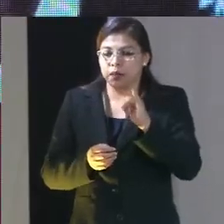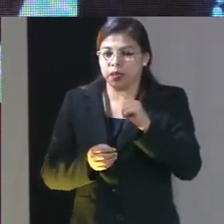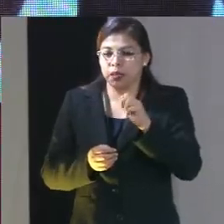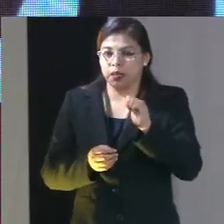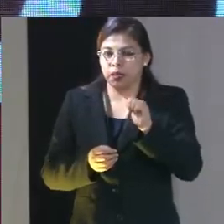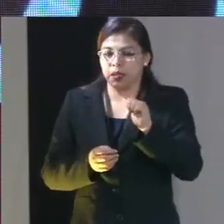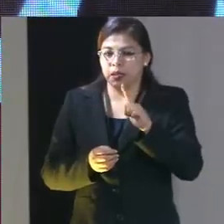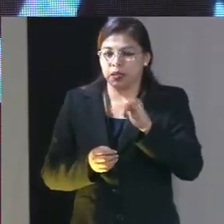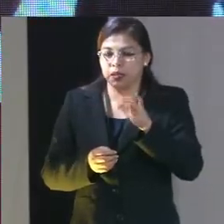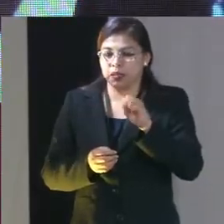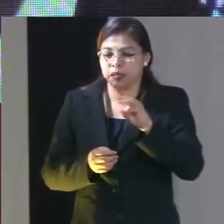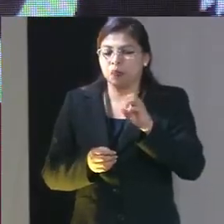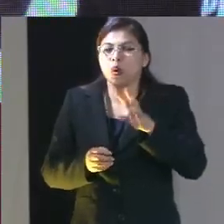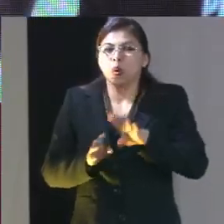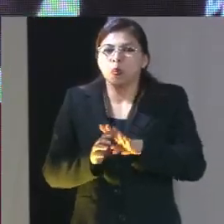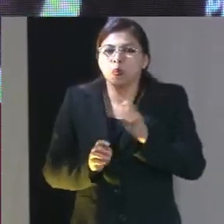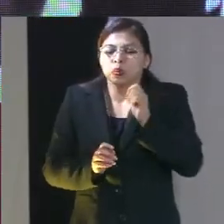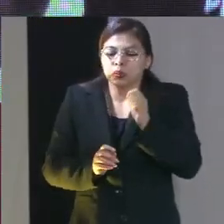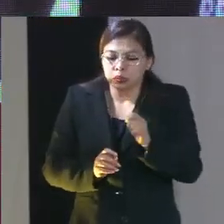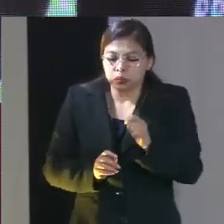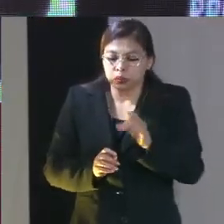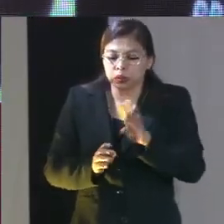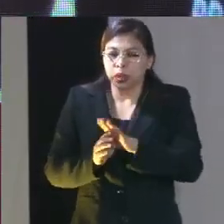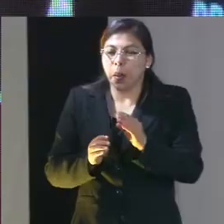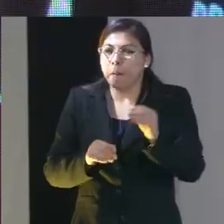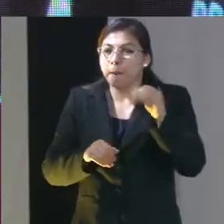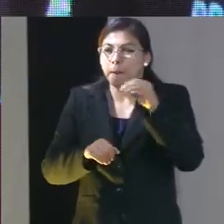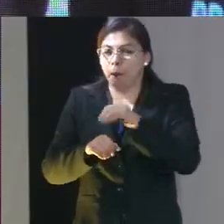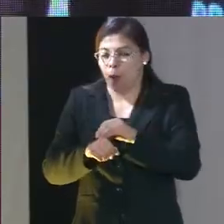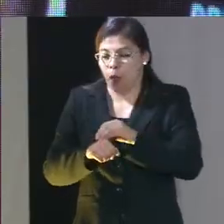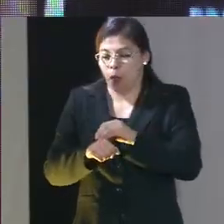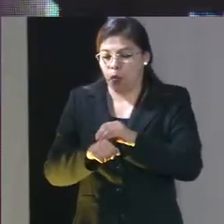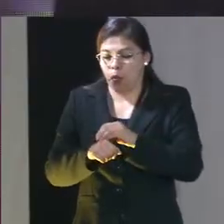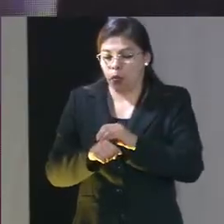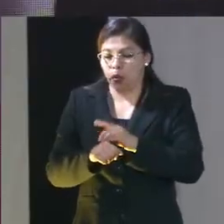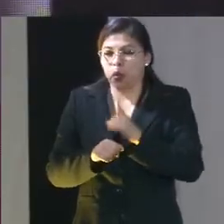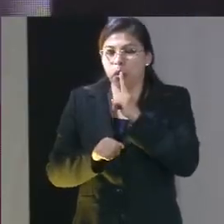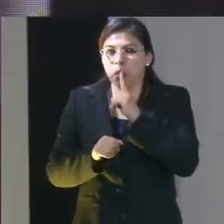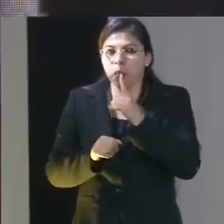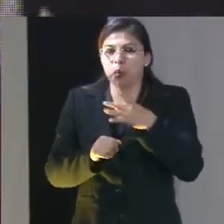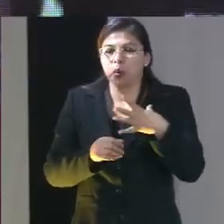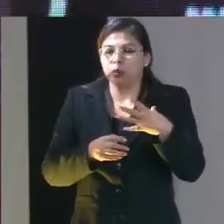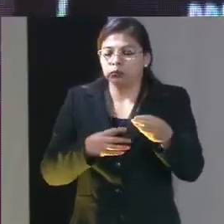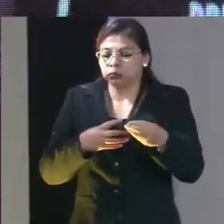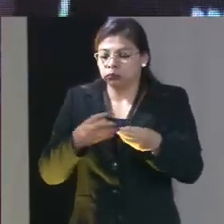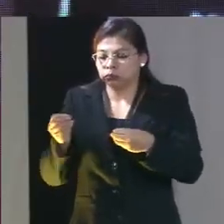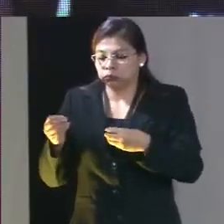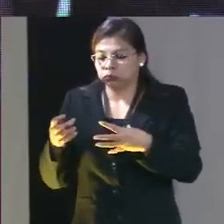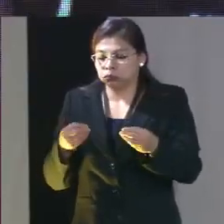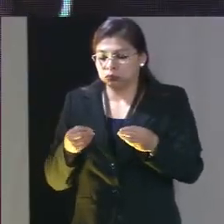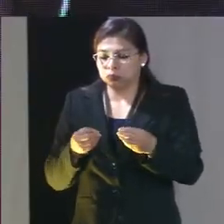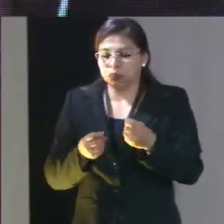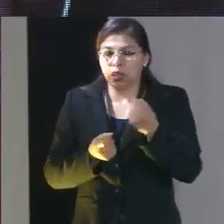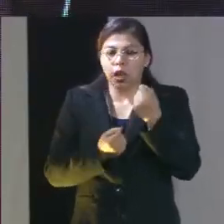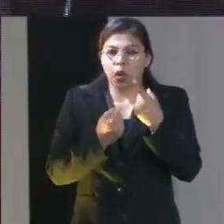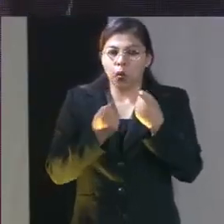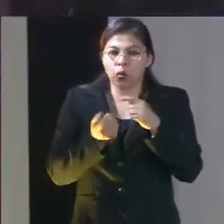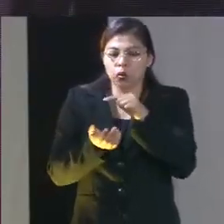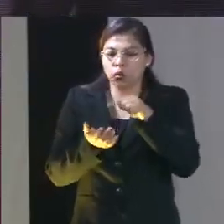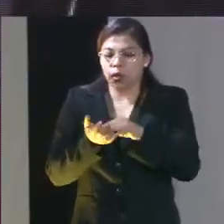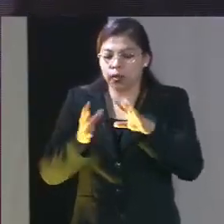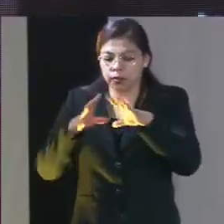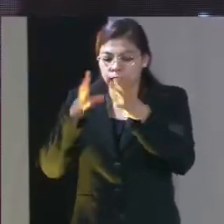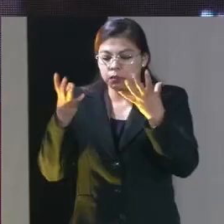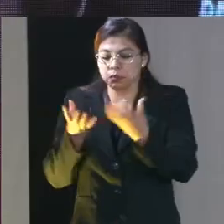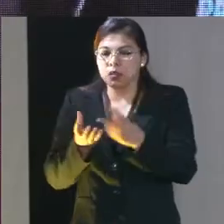sentido de que mete muy parcialmente, muy epidérmicamente, algunas regiones del mundo